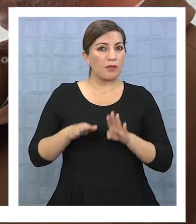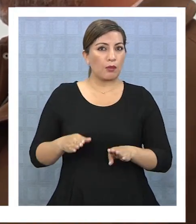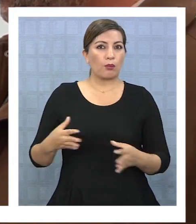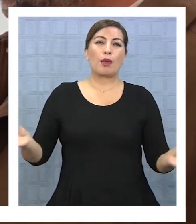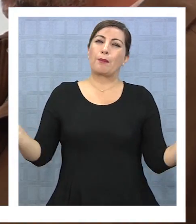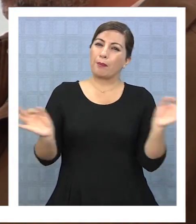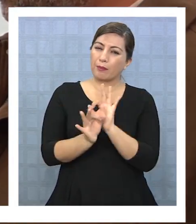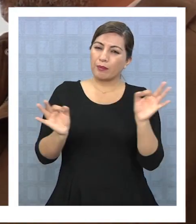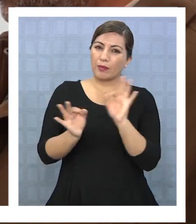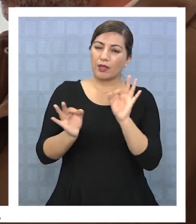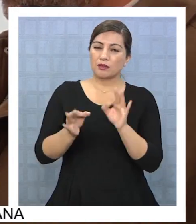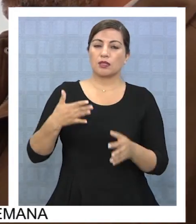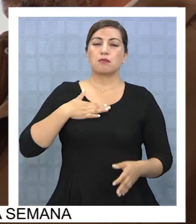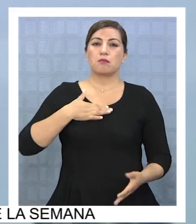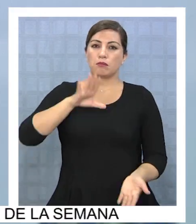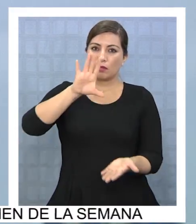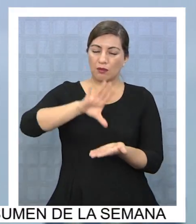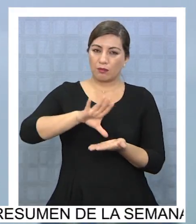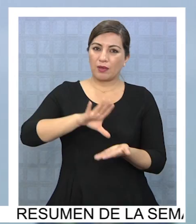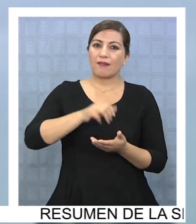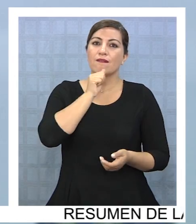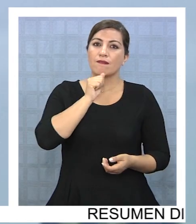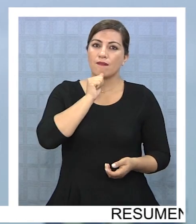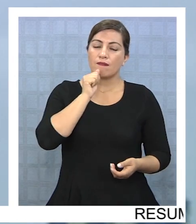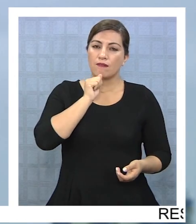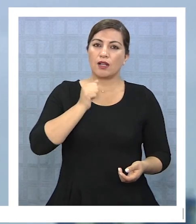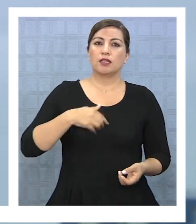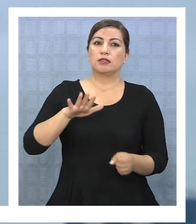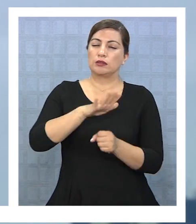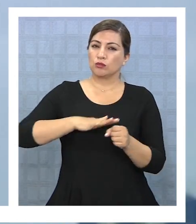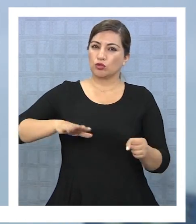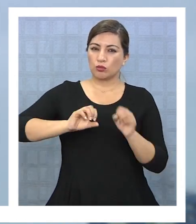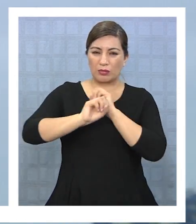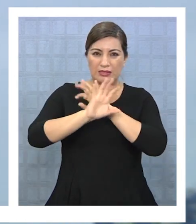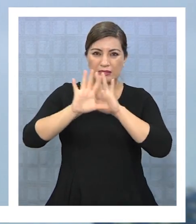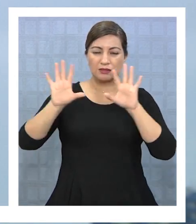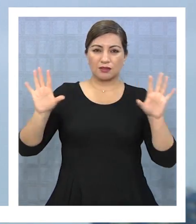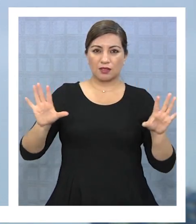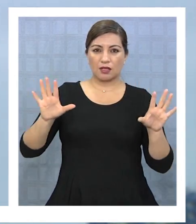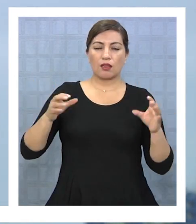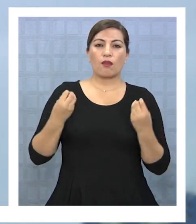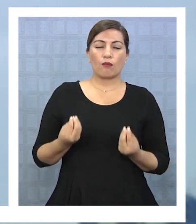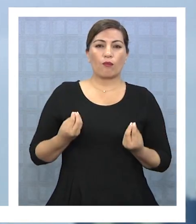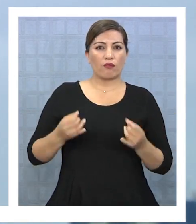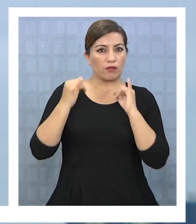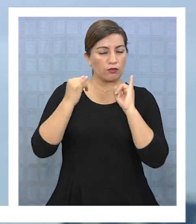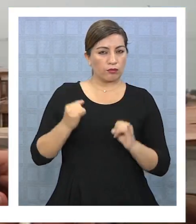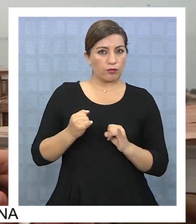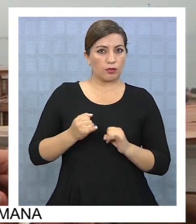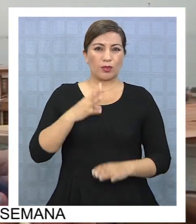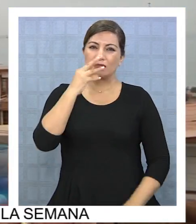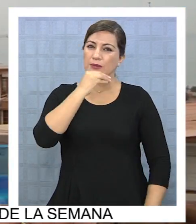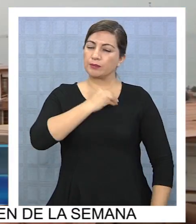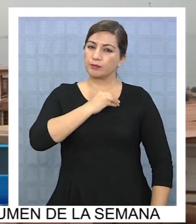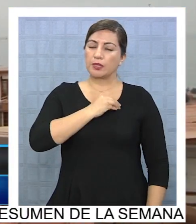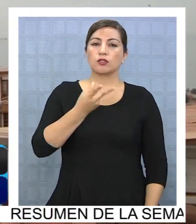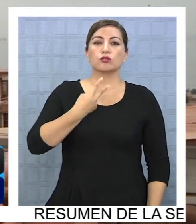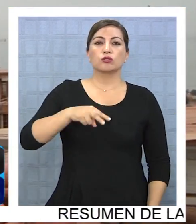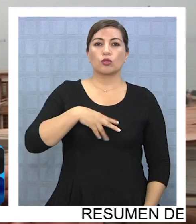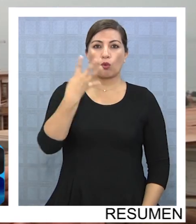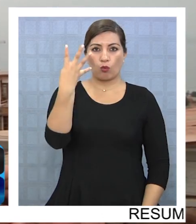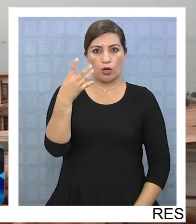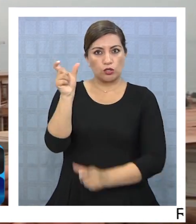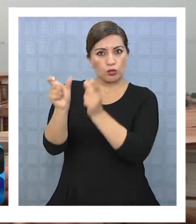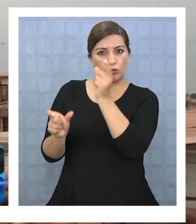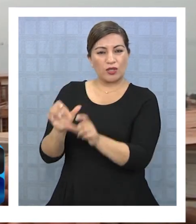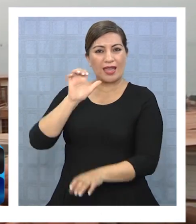explicó que nuestro país no tiene las herramientas necesarias para esclarecer estos hechos de buena forma. Lamentablemente estamos en